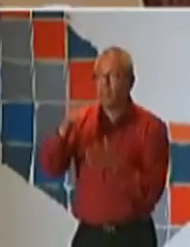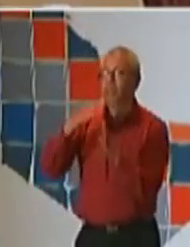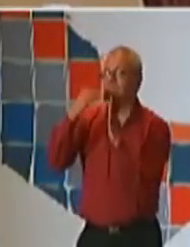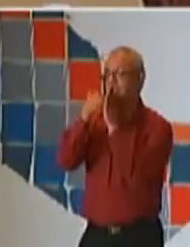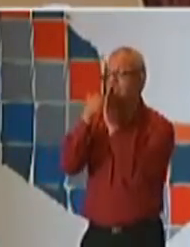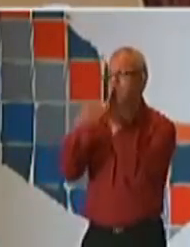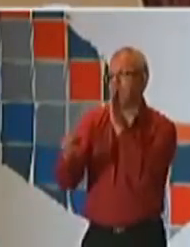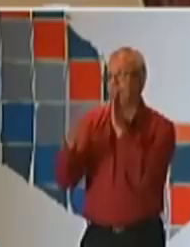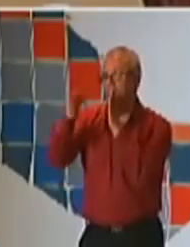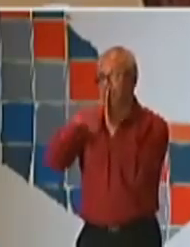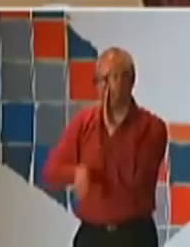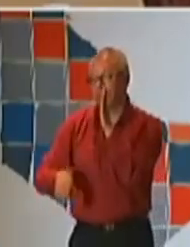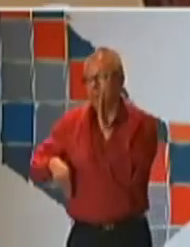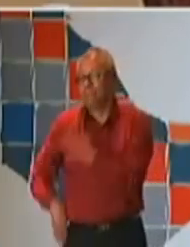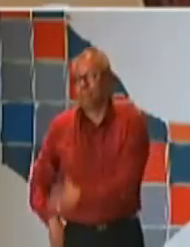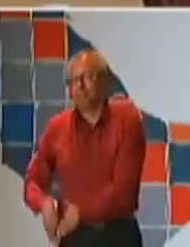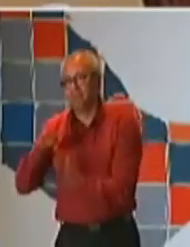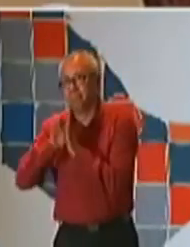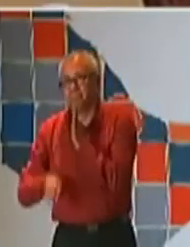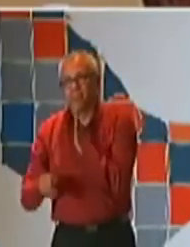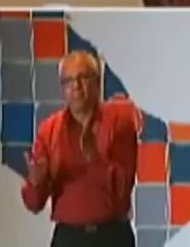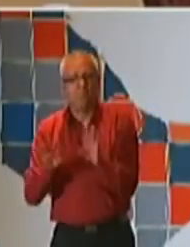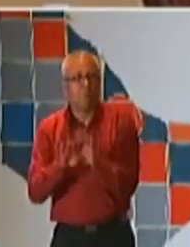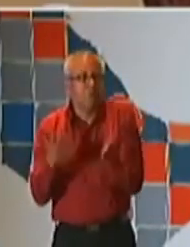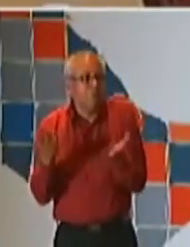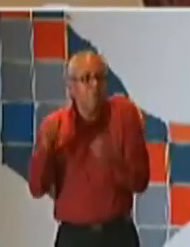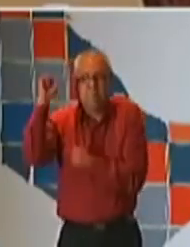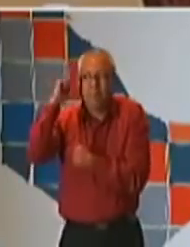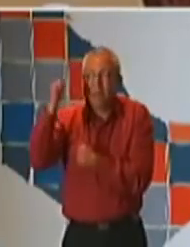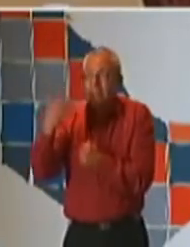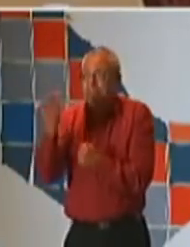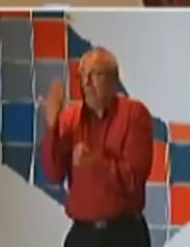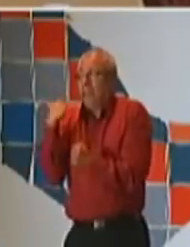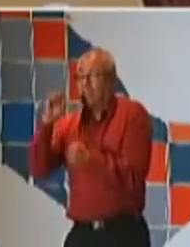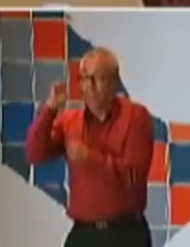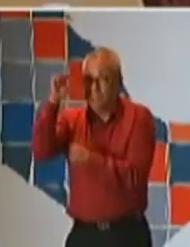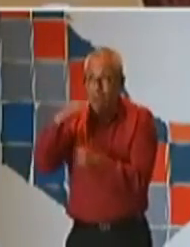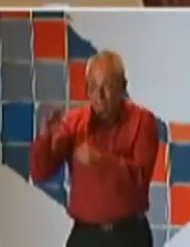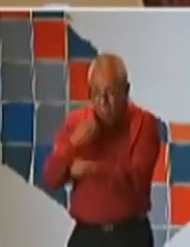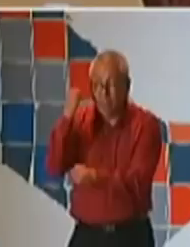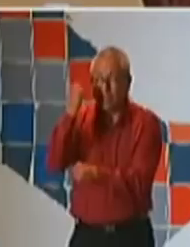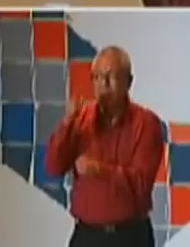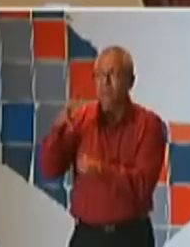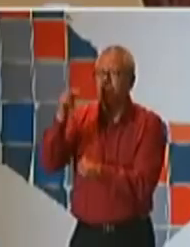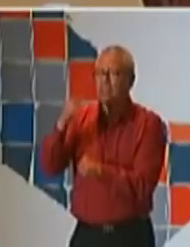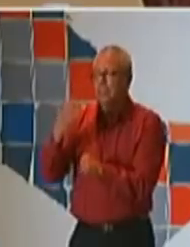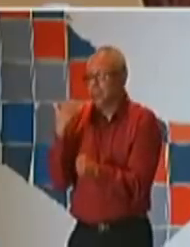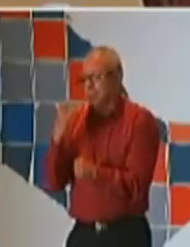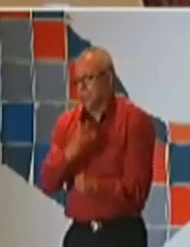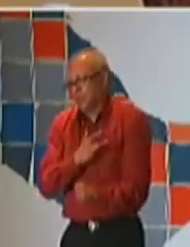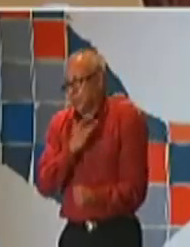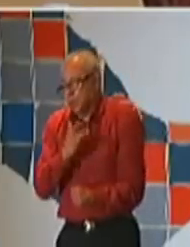camino están quedando los restos de las conquistas arrancadas por tantos años de dolor y de